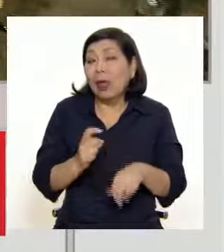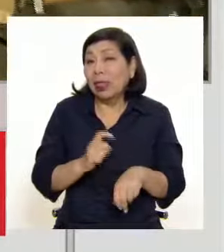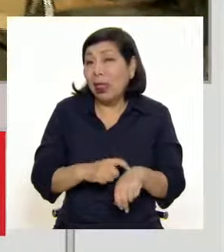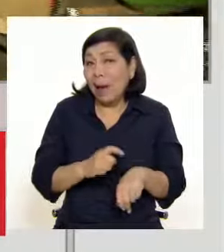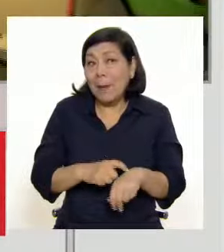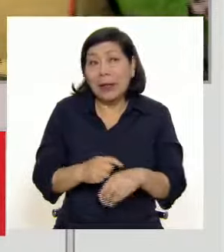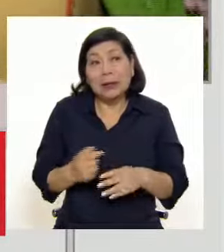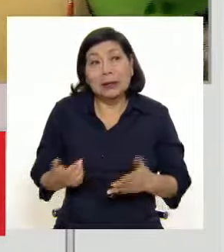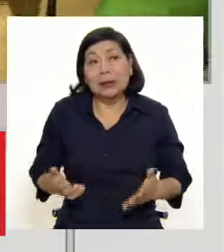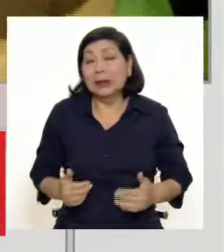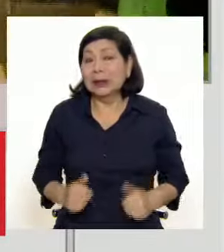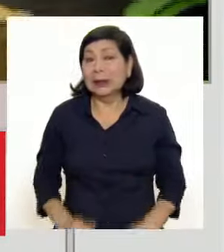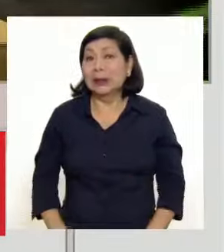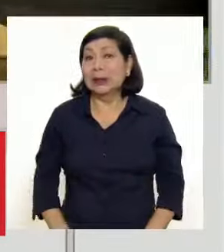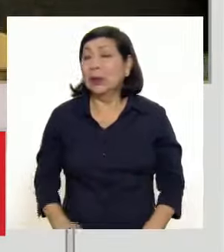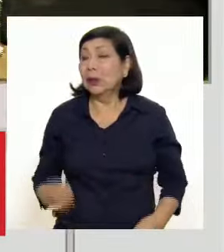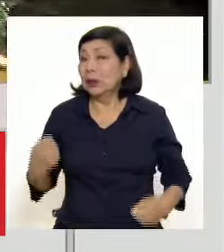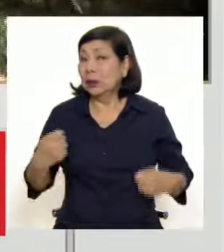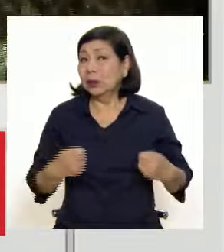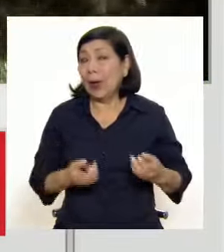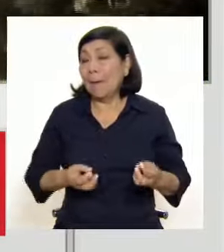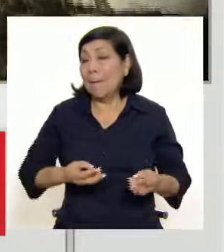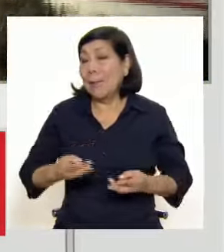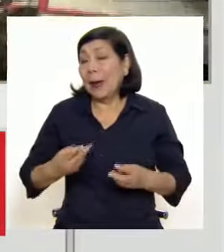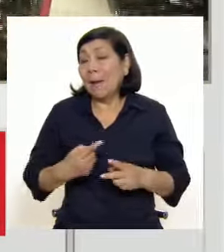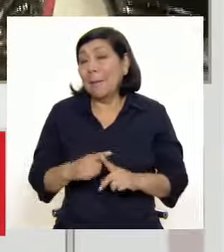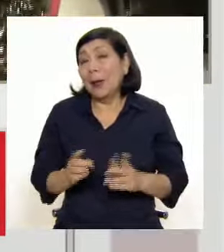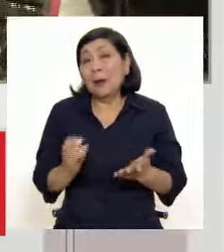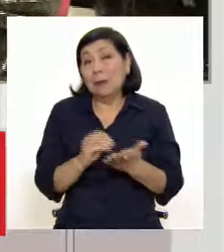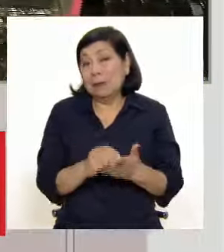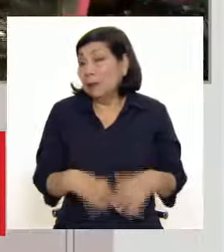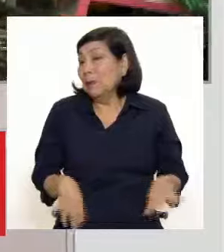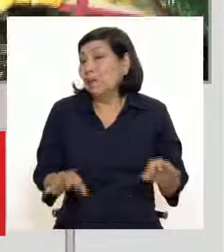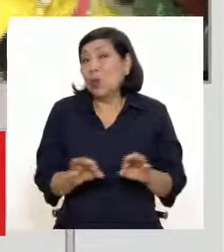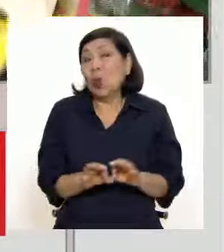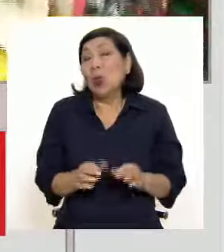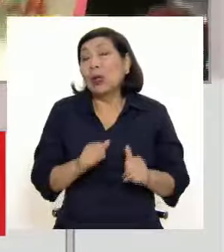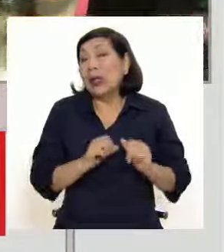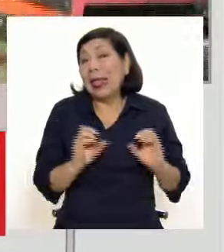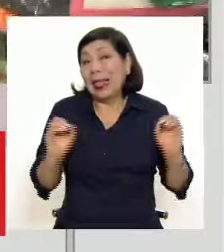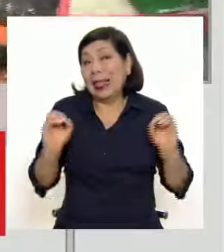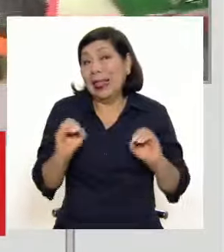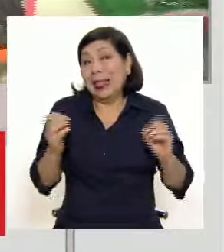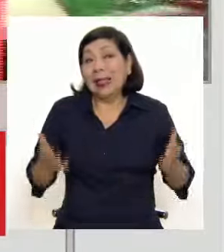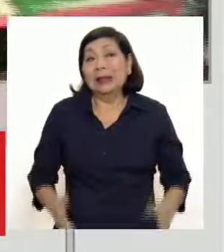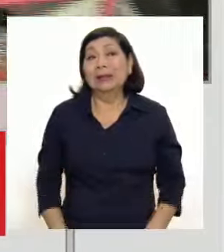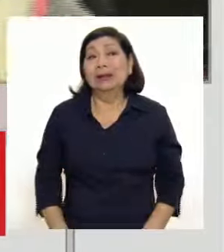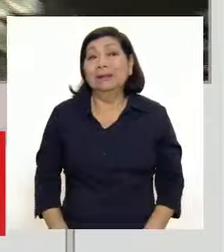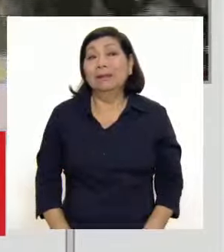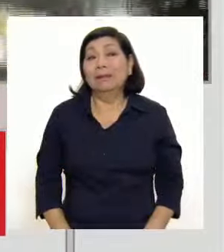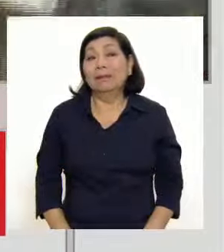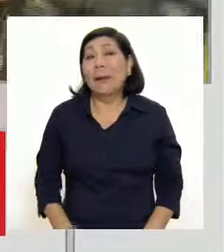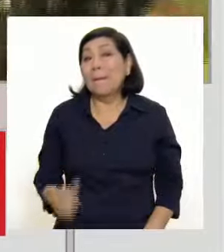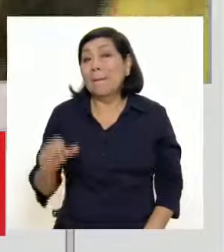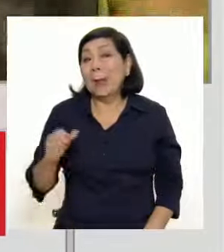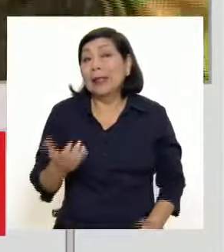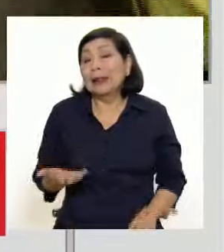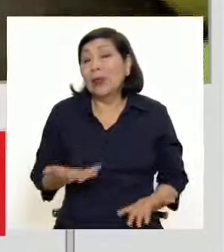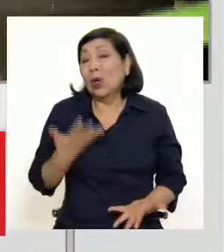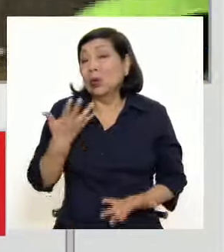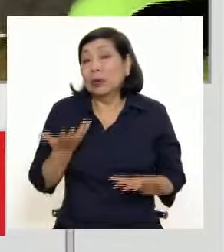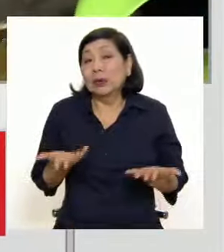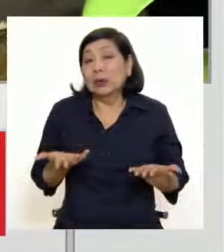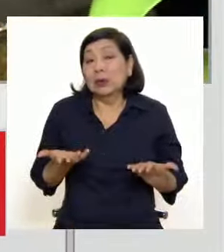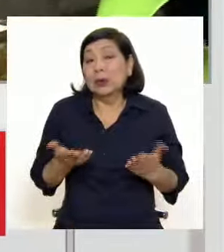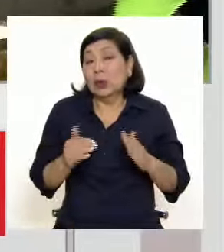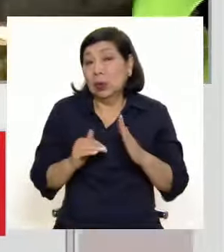tiempo que tienen invertido en esta mercadería, pero lo más importante es que no hay víctimas, ¿no? No hay resultados fatales tras este incendio